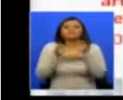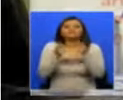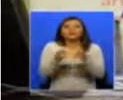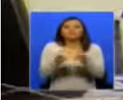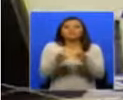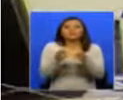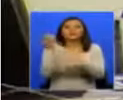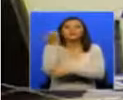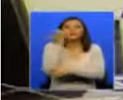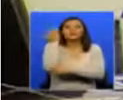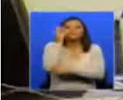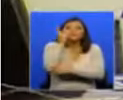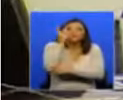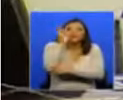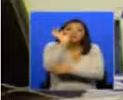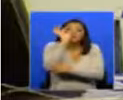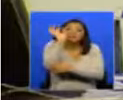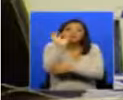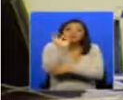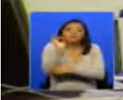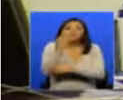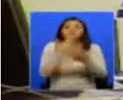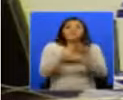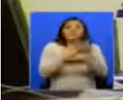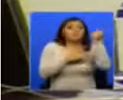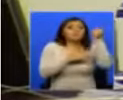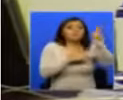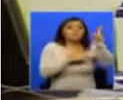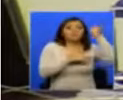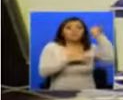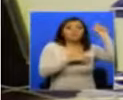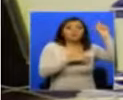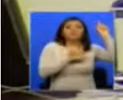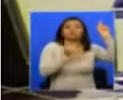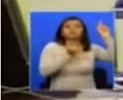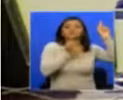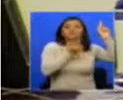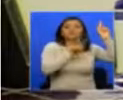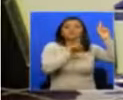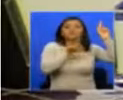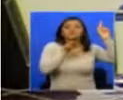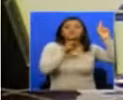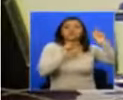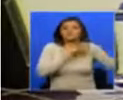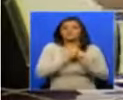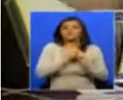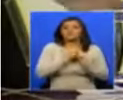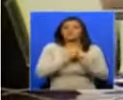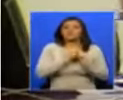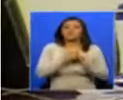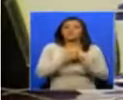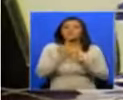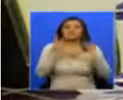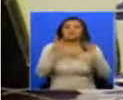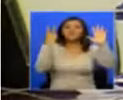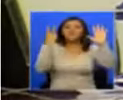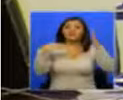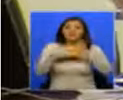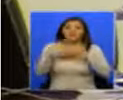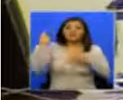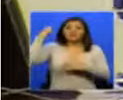solo 20%. Algunos hablan de que hubiéramos tenido 7 mil millones de dólares. No, se ponía un límite hasta el 2.5, hubiéramos